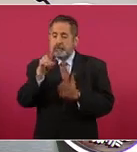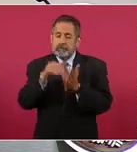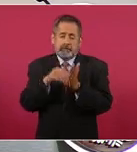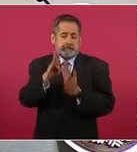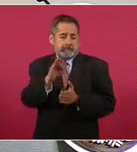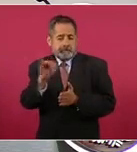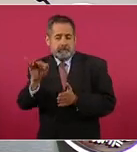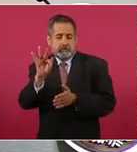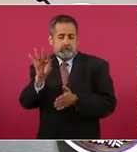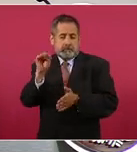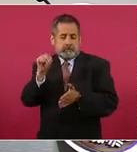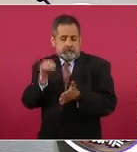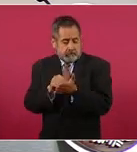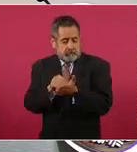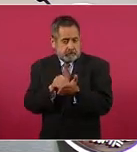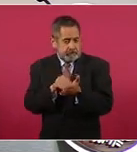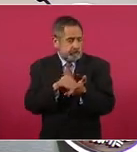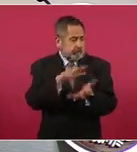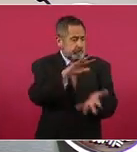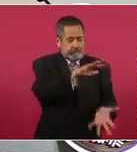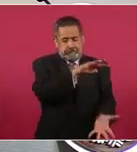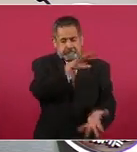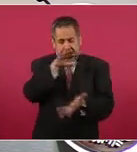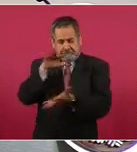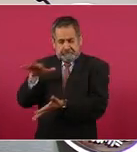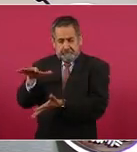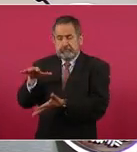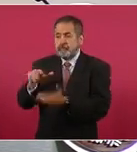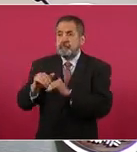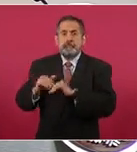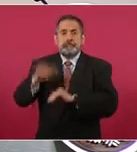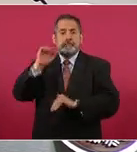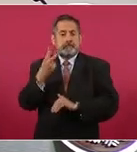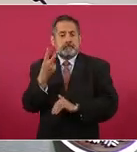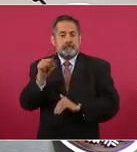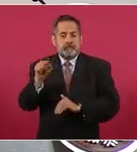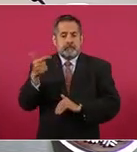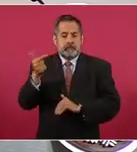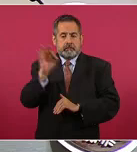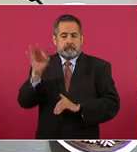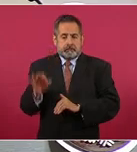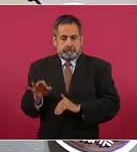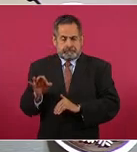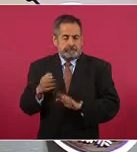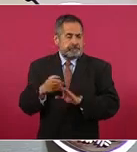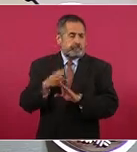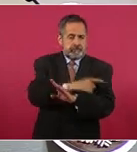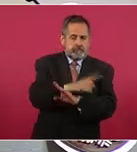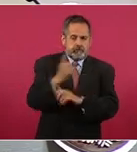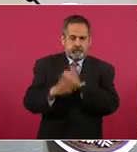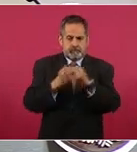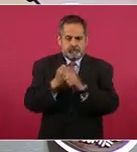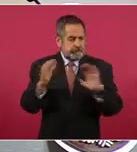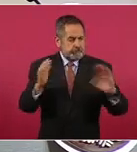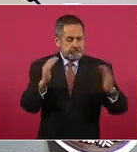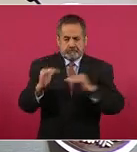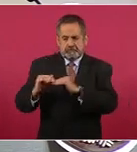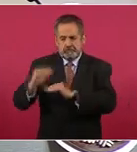2,049,000, lo que implica un crecimiento de 2.7% respecto del año anterior